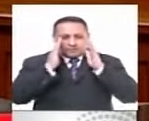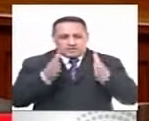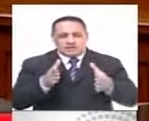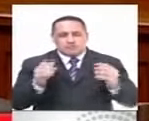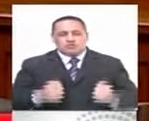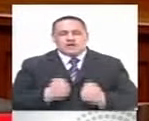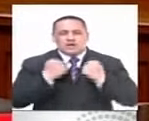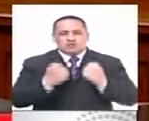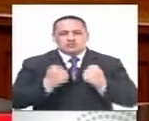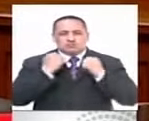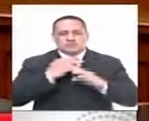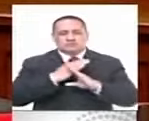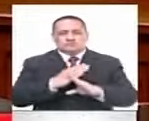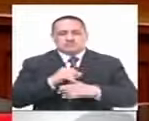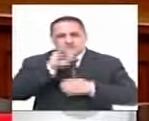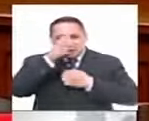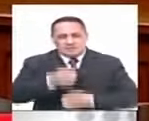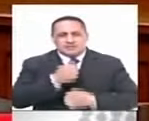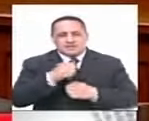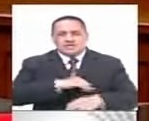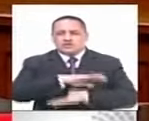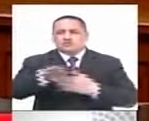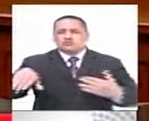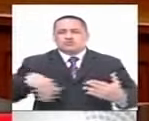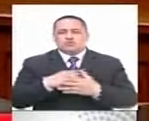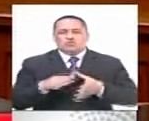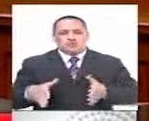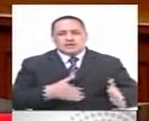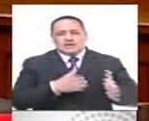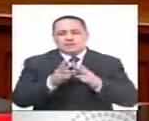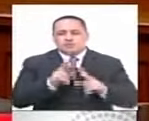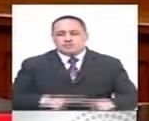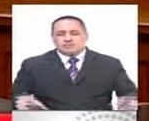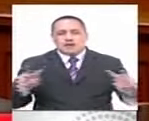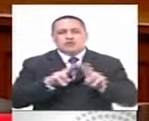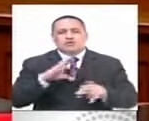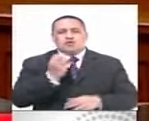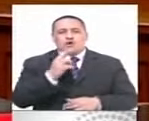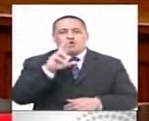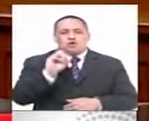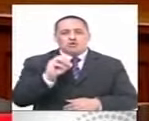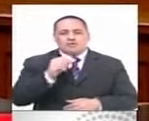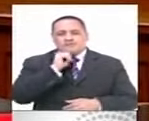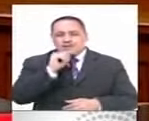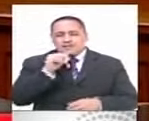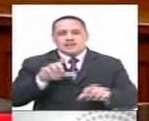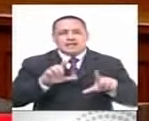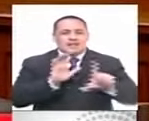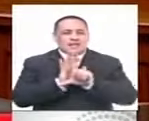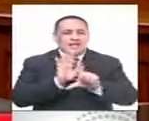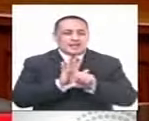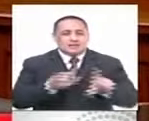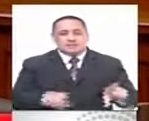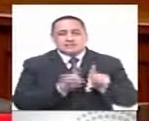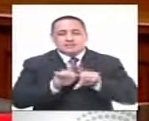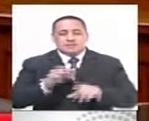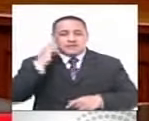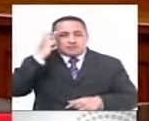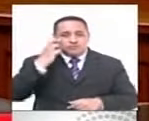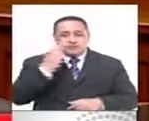lucha contra la minería ilegal en toda la cadena de valor de oro ilegal, la aprobación de la política